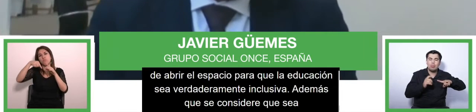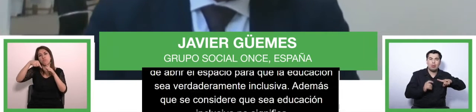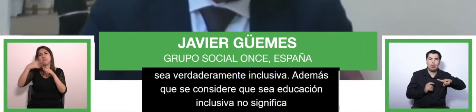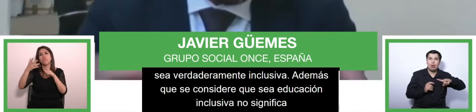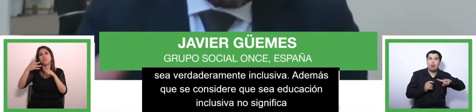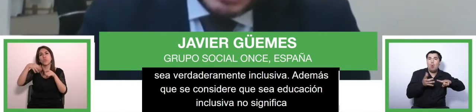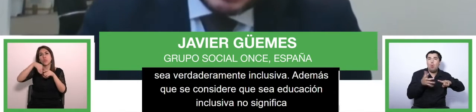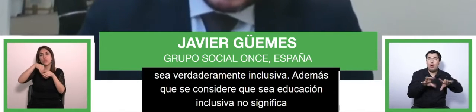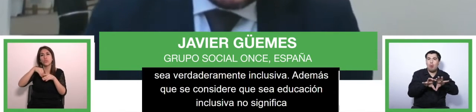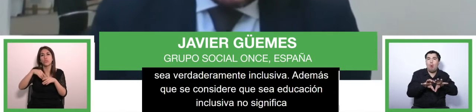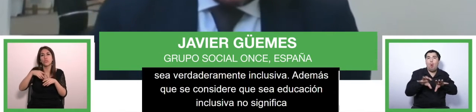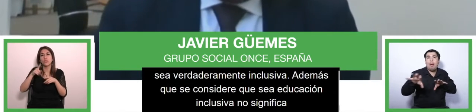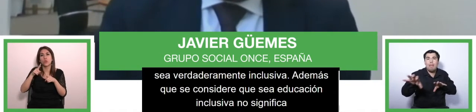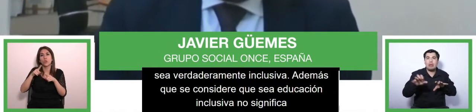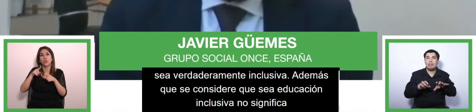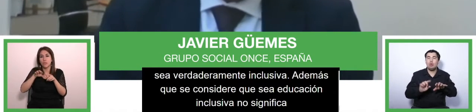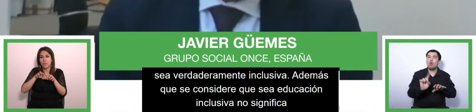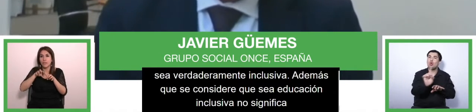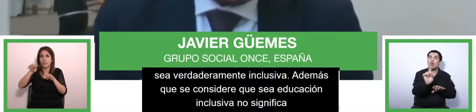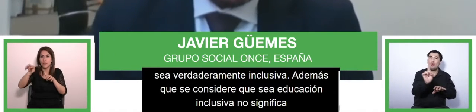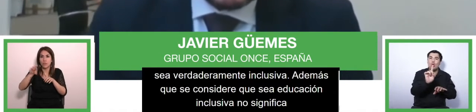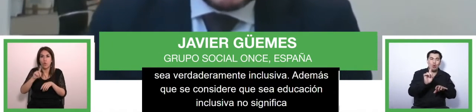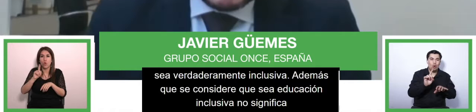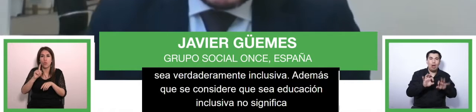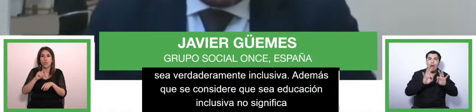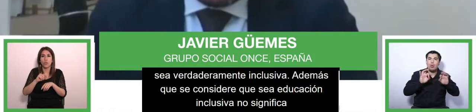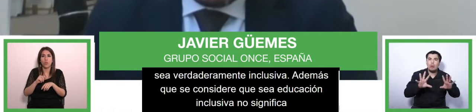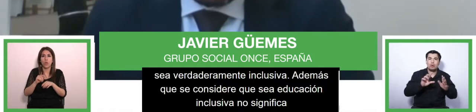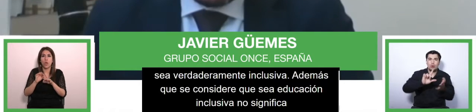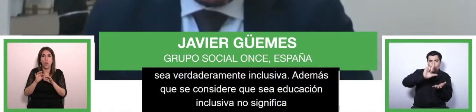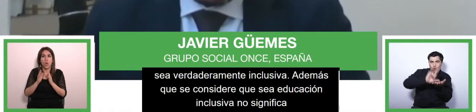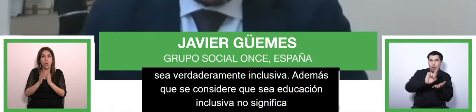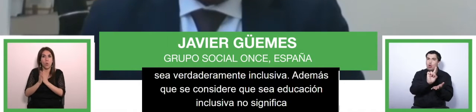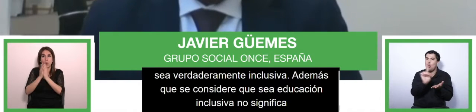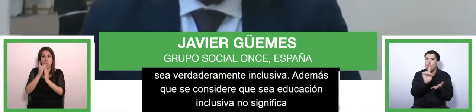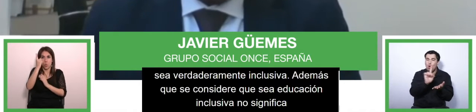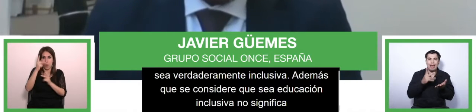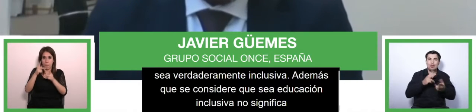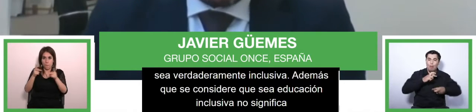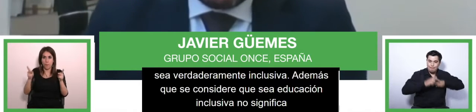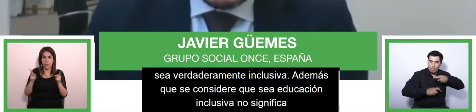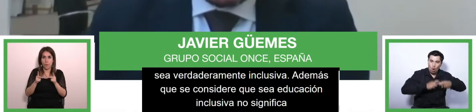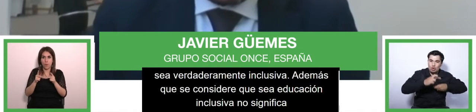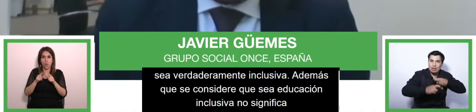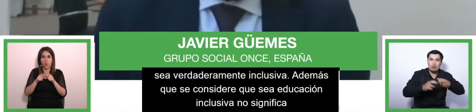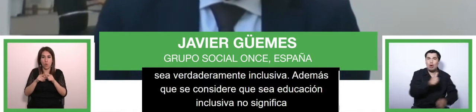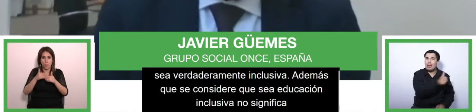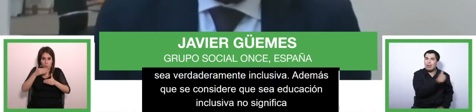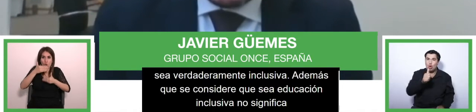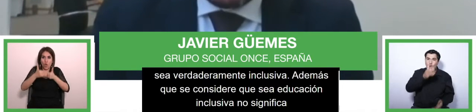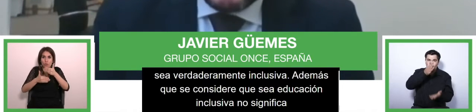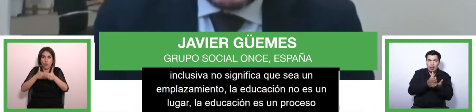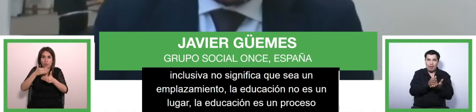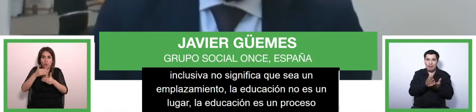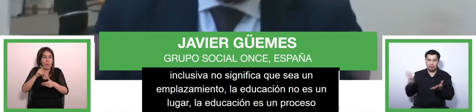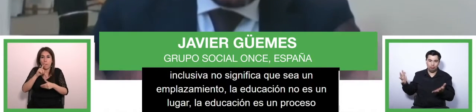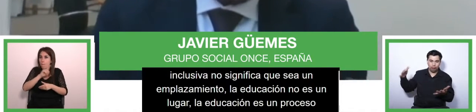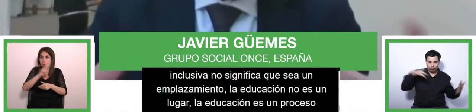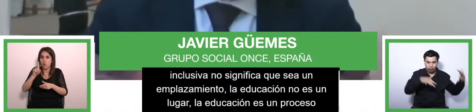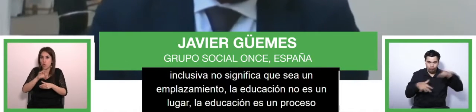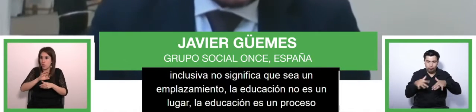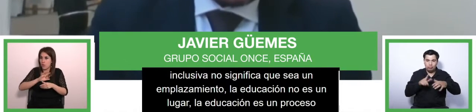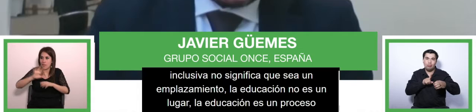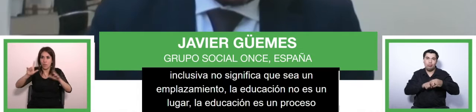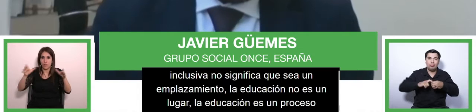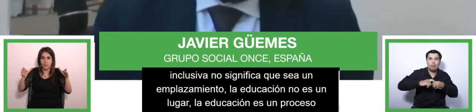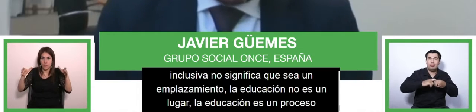La educación no es un lugar. La educación es un proceso. La educación es un proceso del que todos debemos formar parte y que además implica a